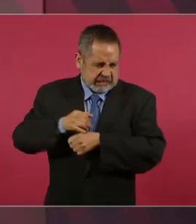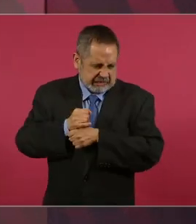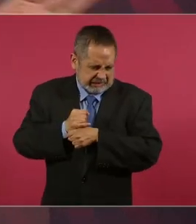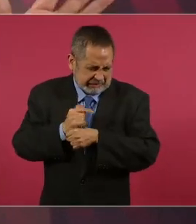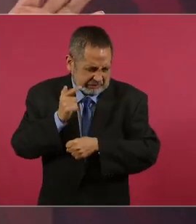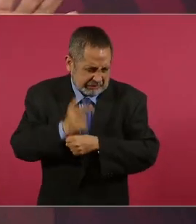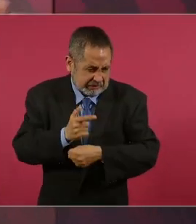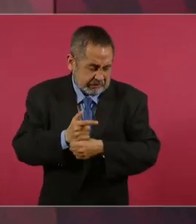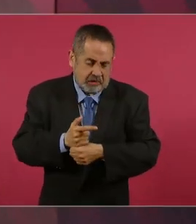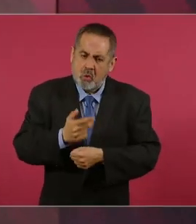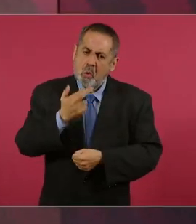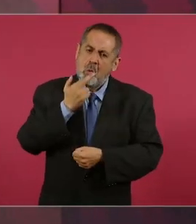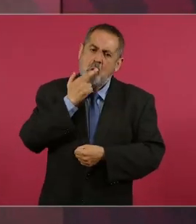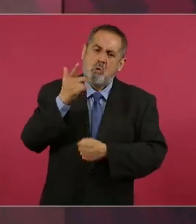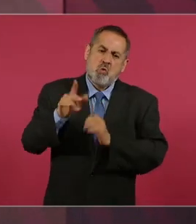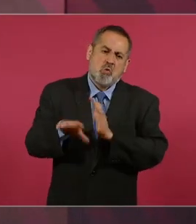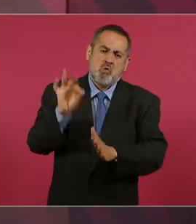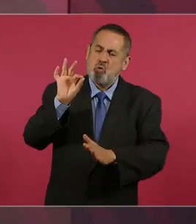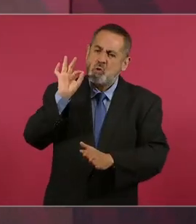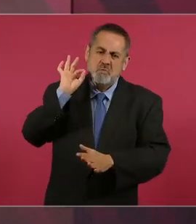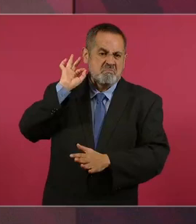es lo mejor que hay